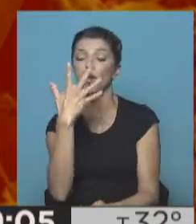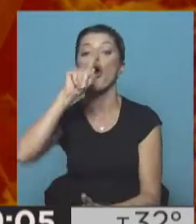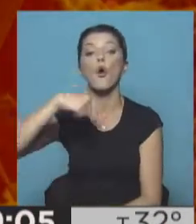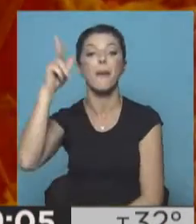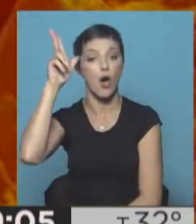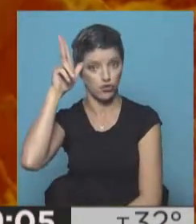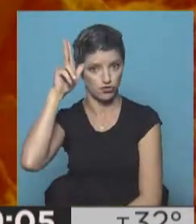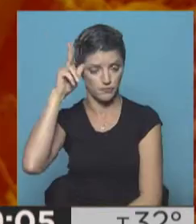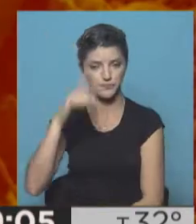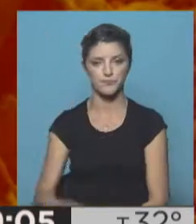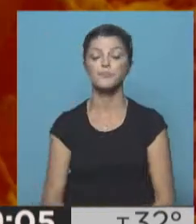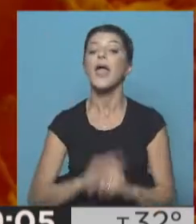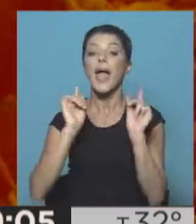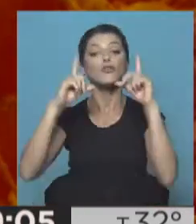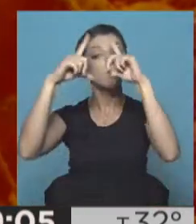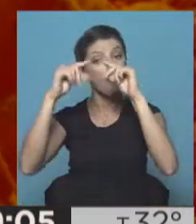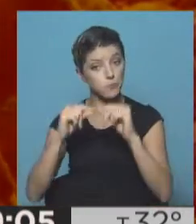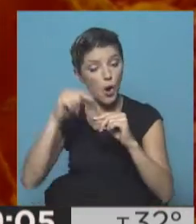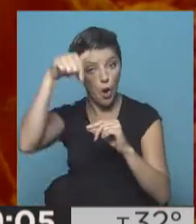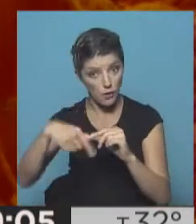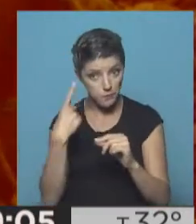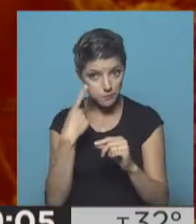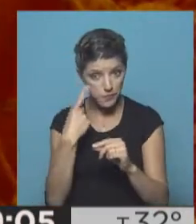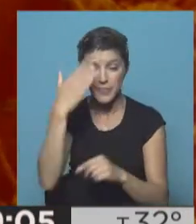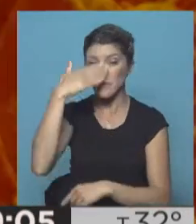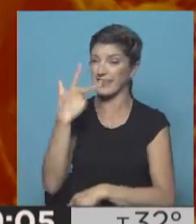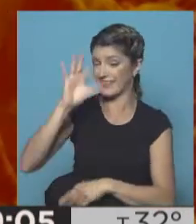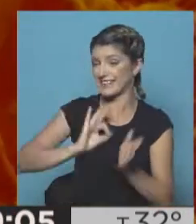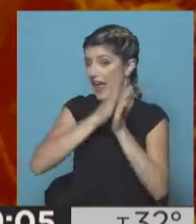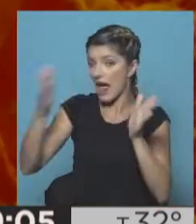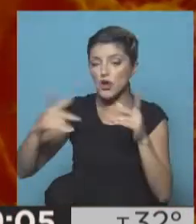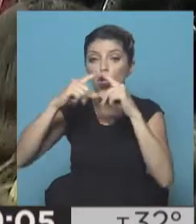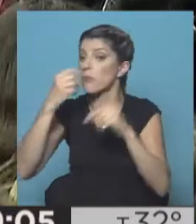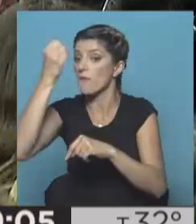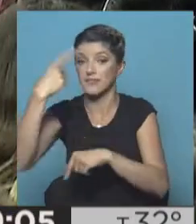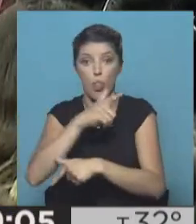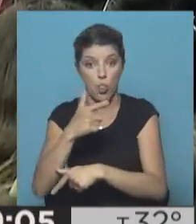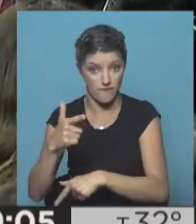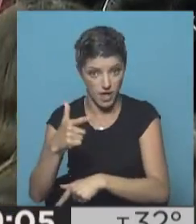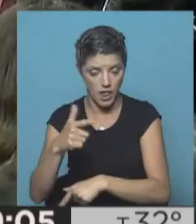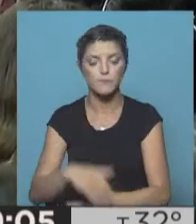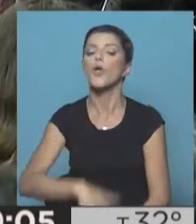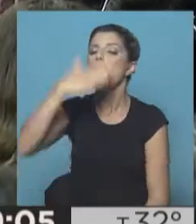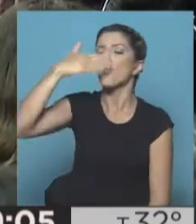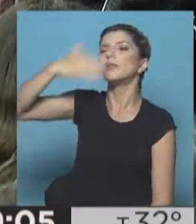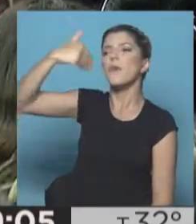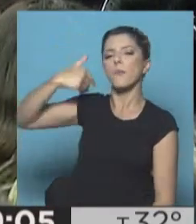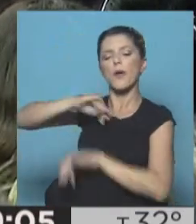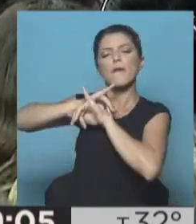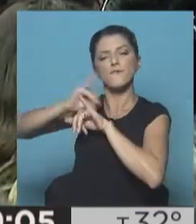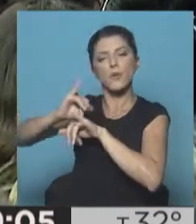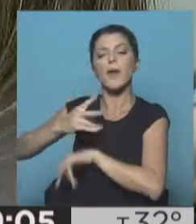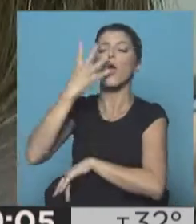35,8%. Esta medición se dio a conocer después de 3 años sin cifras oficiales. El último índice de pobreza había sido